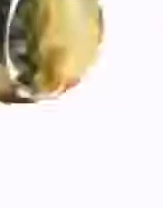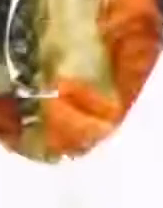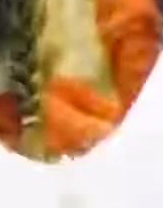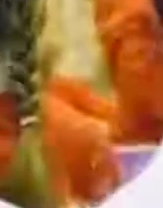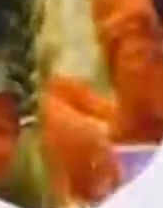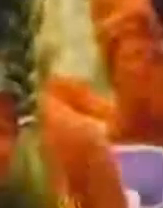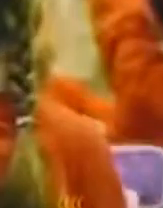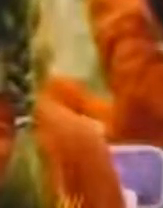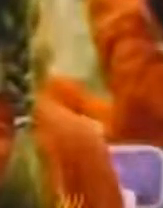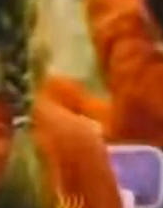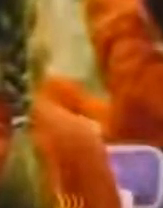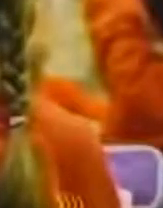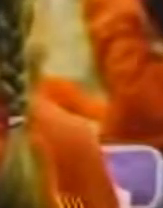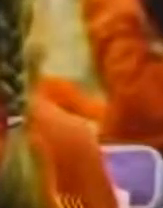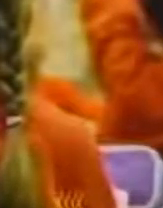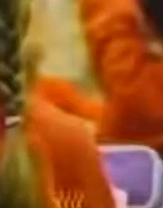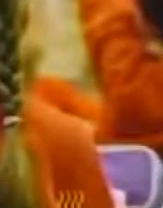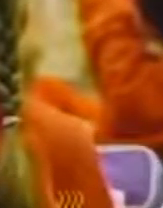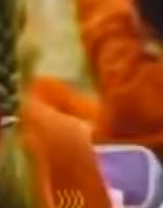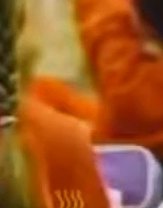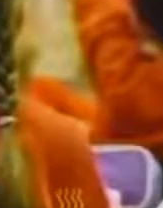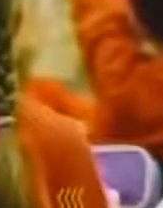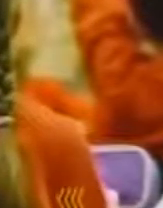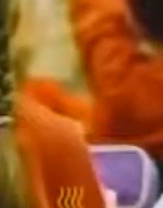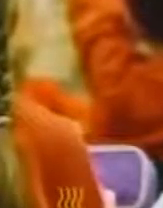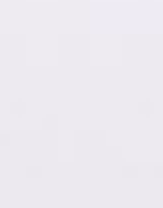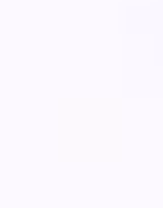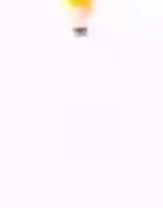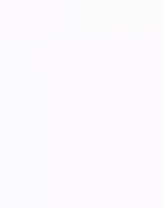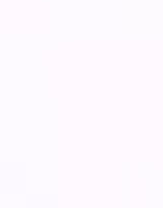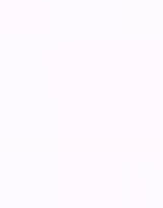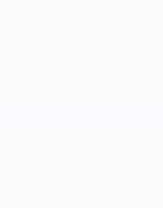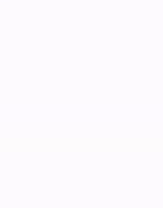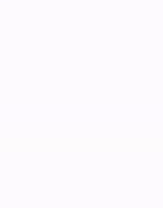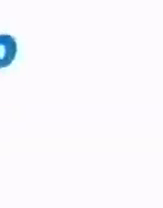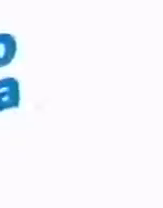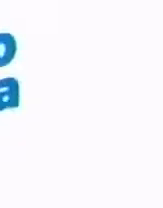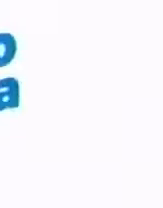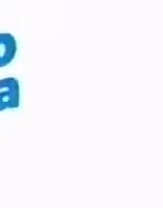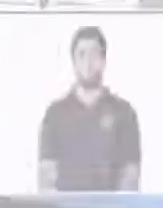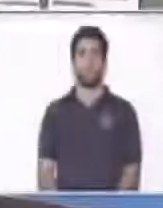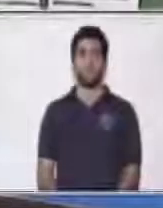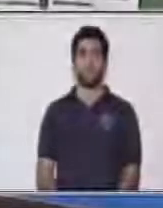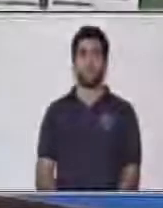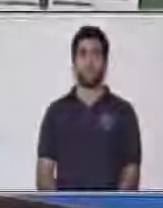A continuación, comunicación y lenguaje, quinto primaria.